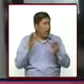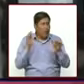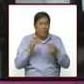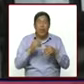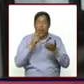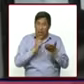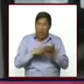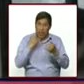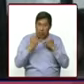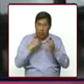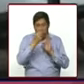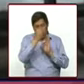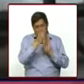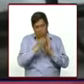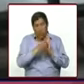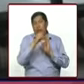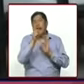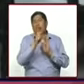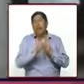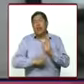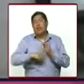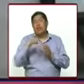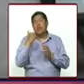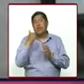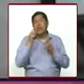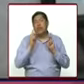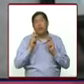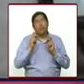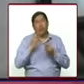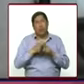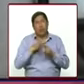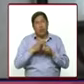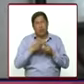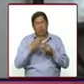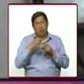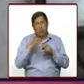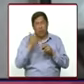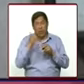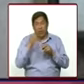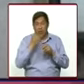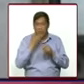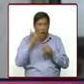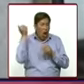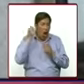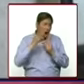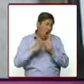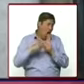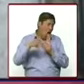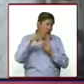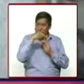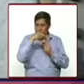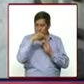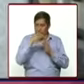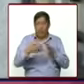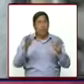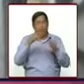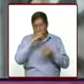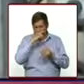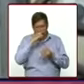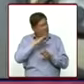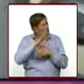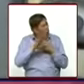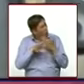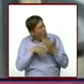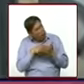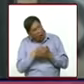ese informe que contenía los 10 nombres con las 10... con los 10 puntajes más altos, si vale el término, de todo lo